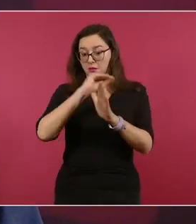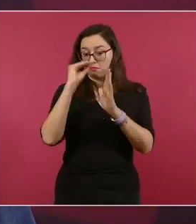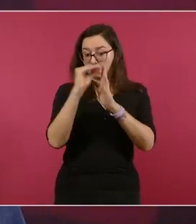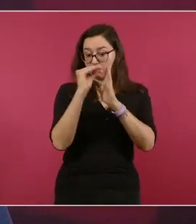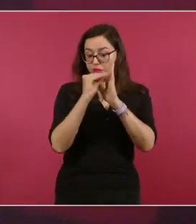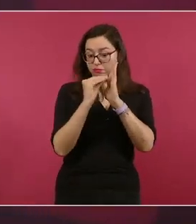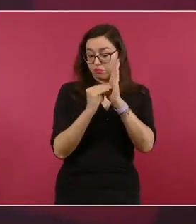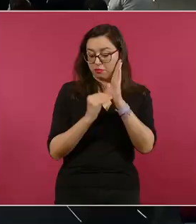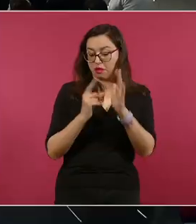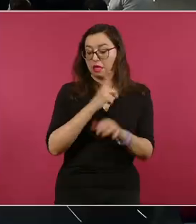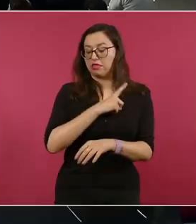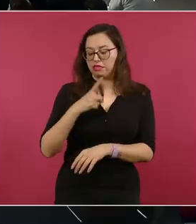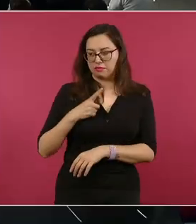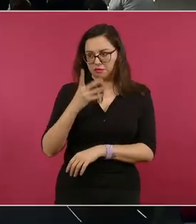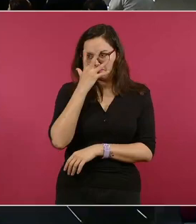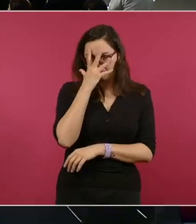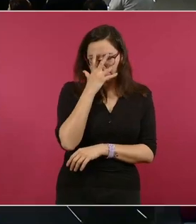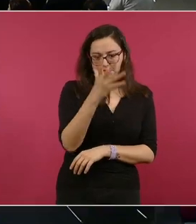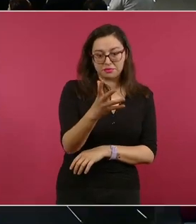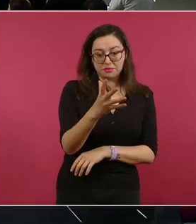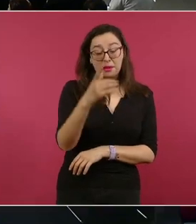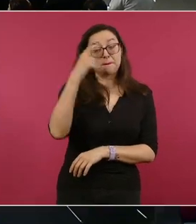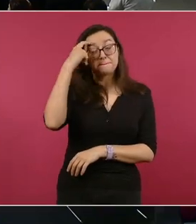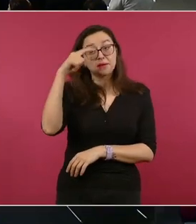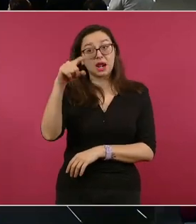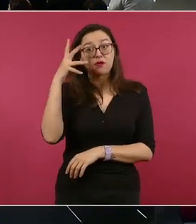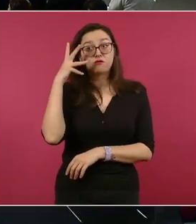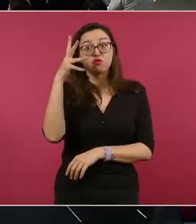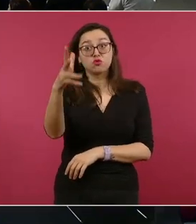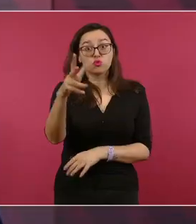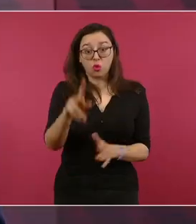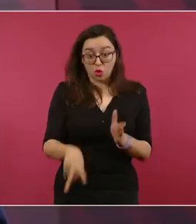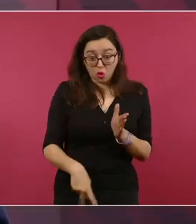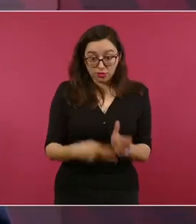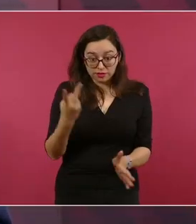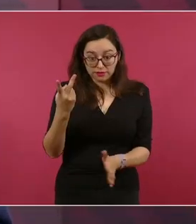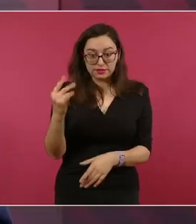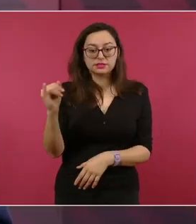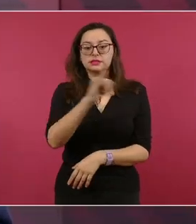estamos planteando algo que ojalá y se logre,